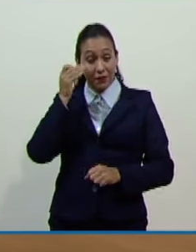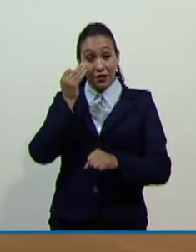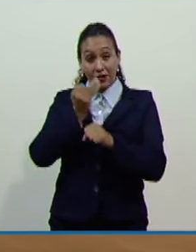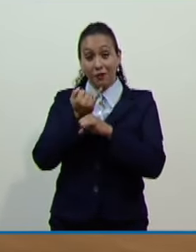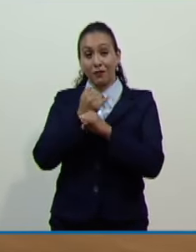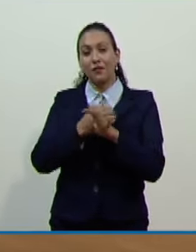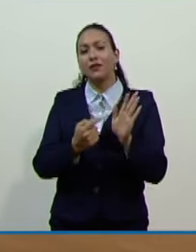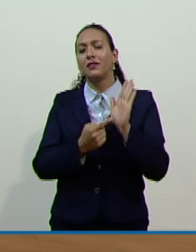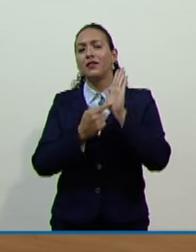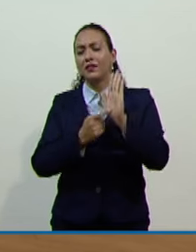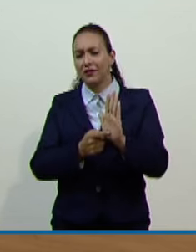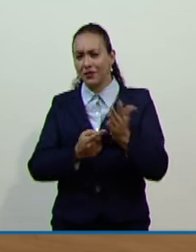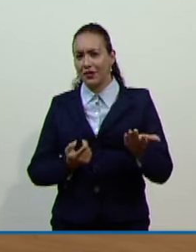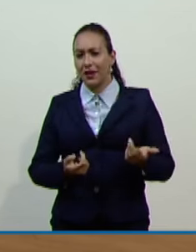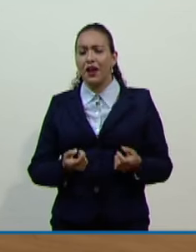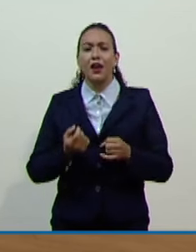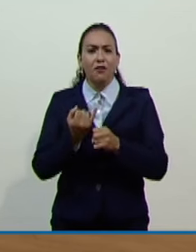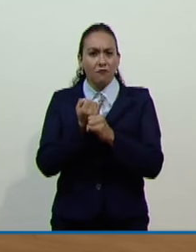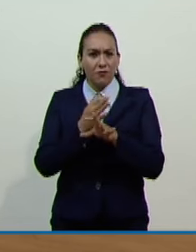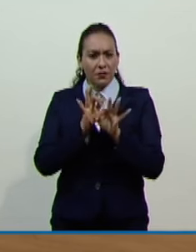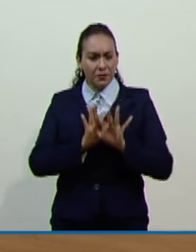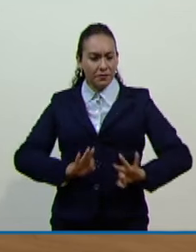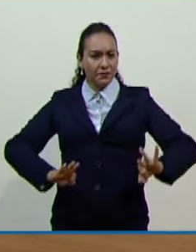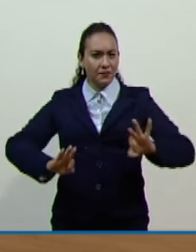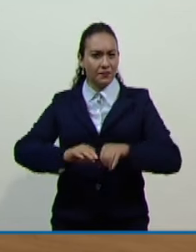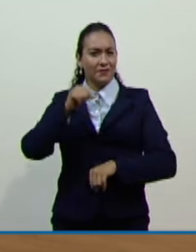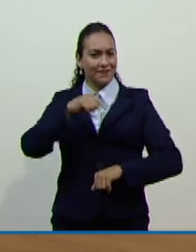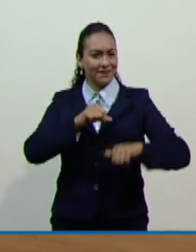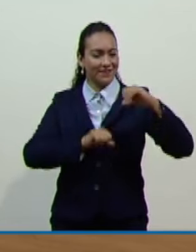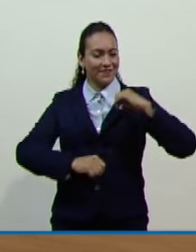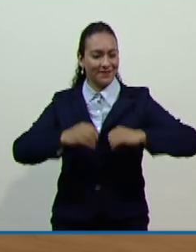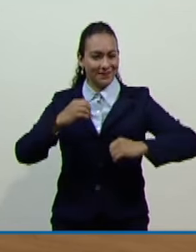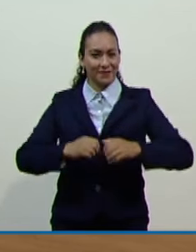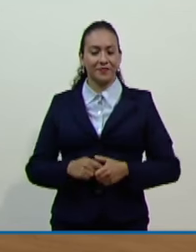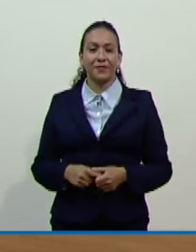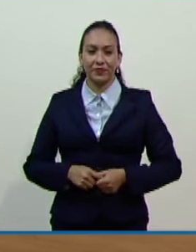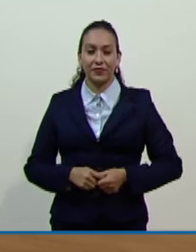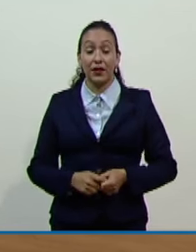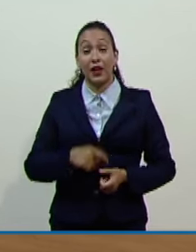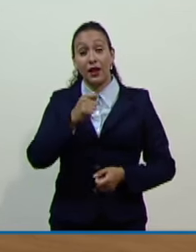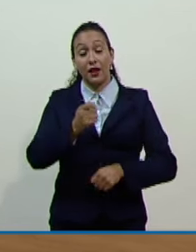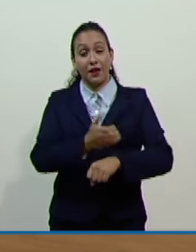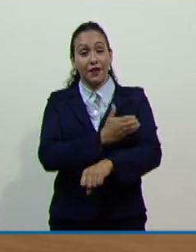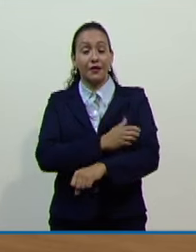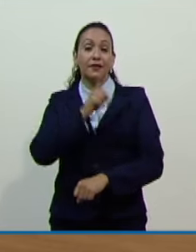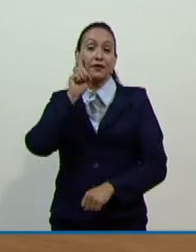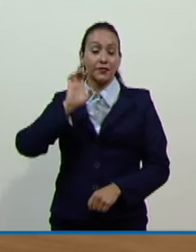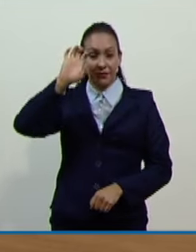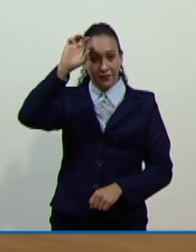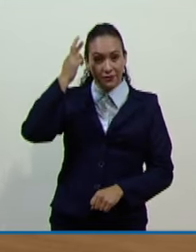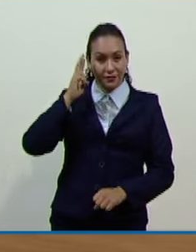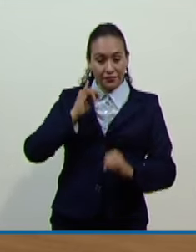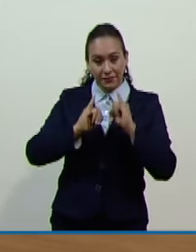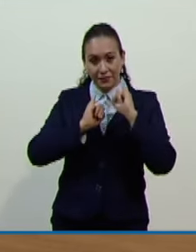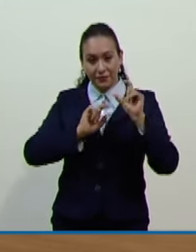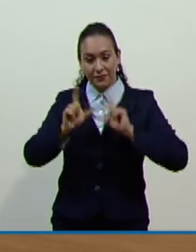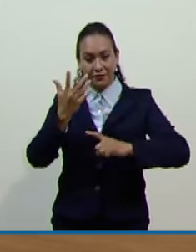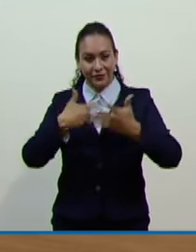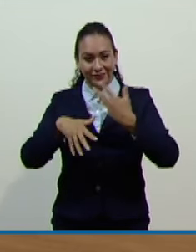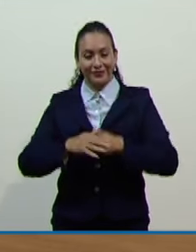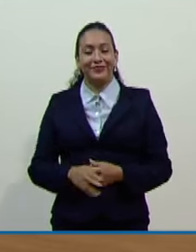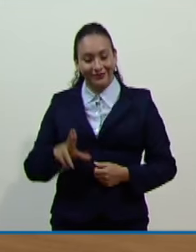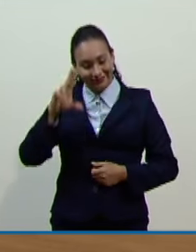próximos minutos le presentaré la información más reciente del Poder Judicial de la Federación. Saludo a mi compañera Eusiris Rostro en la